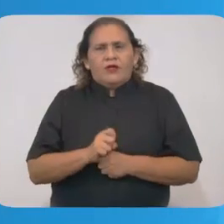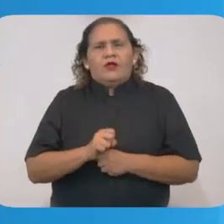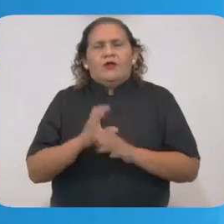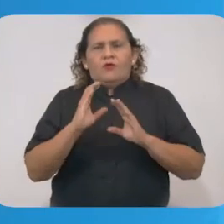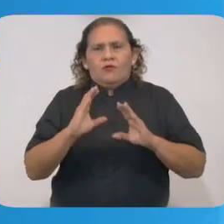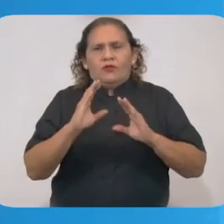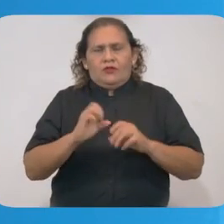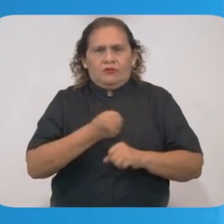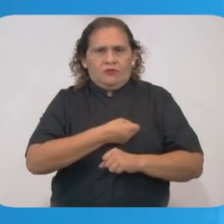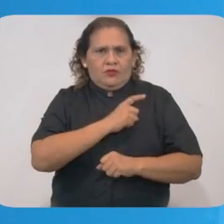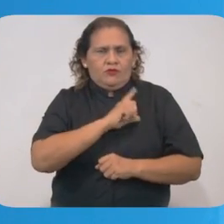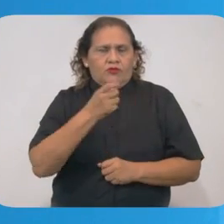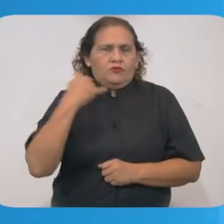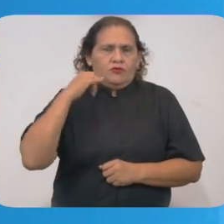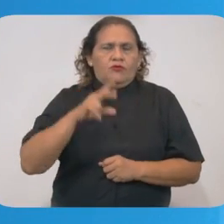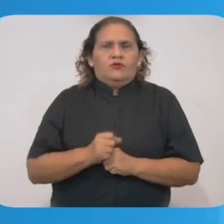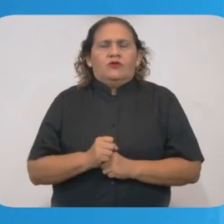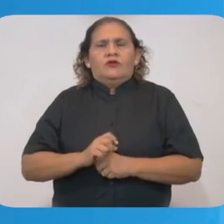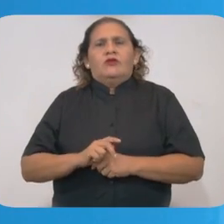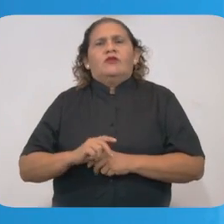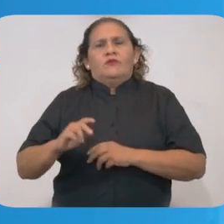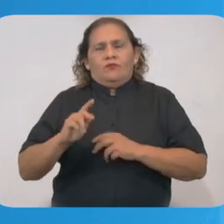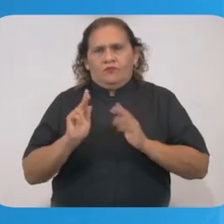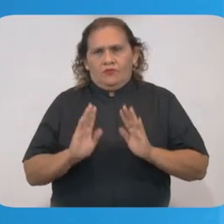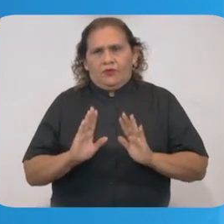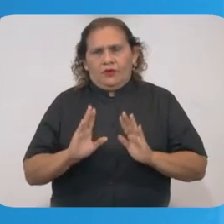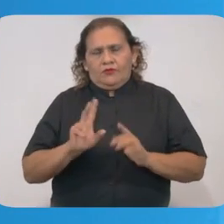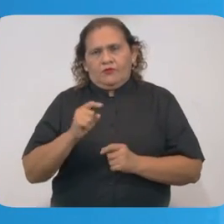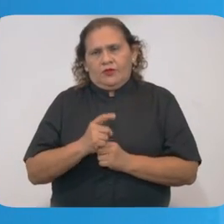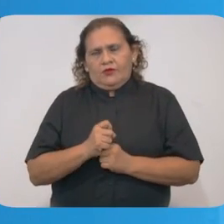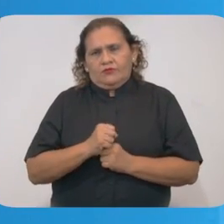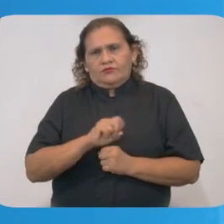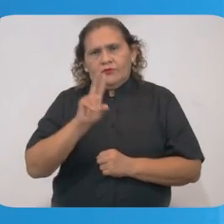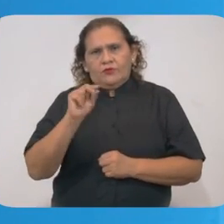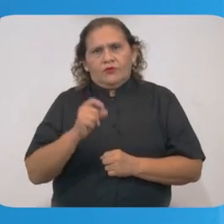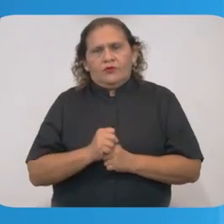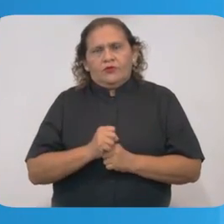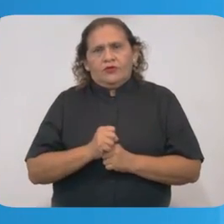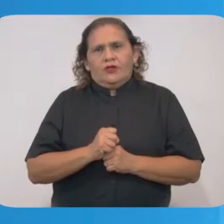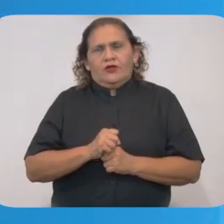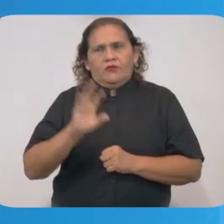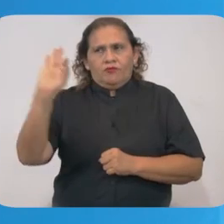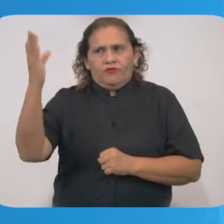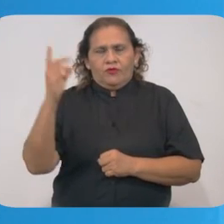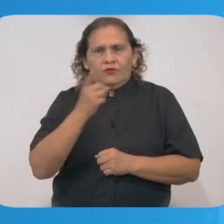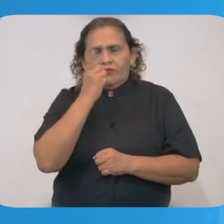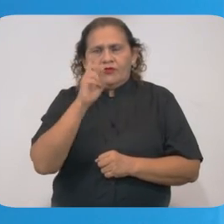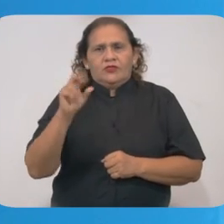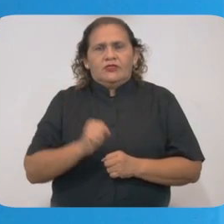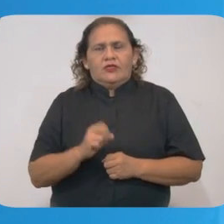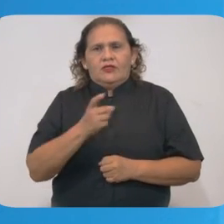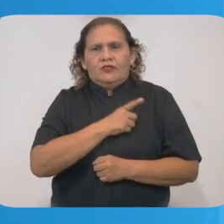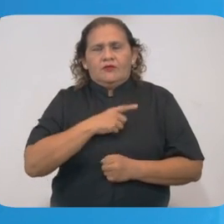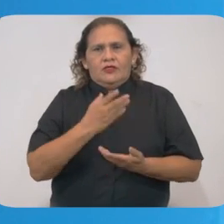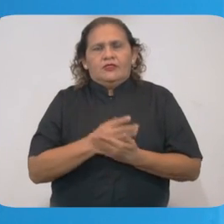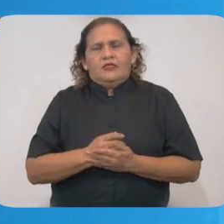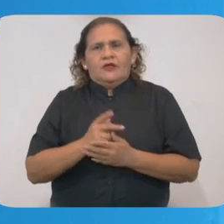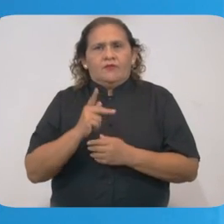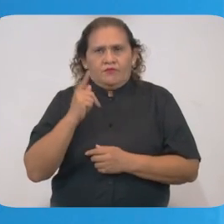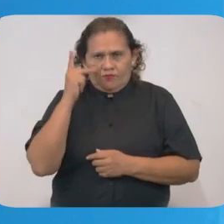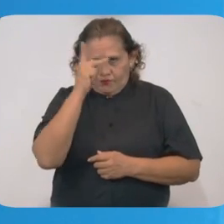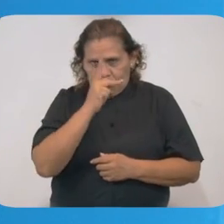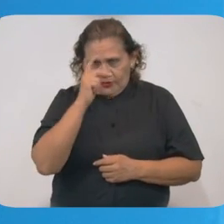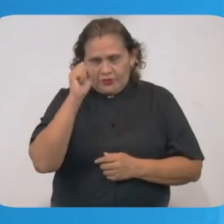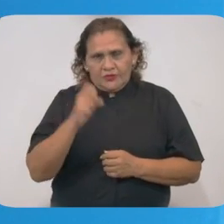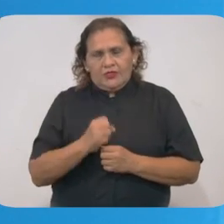los yucatecos y preparar un retorno seguro a diversas actividades. La norma de la Federación marca que se deben realizar pruebas al